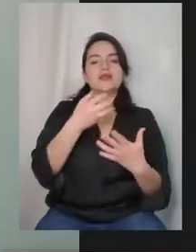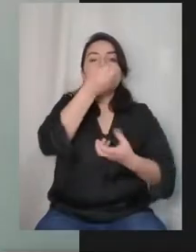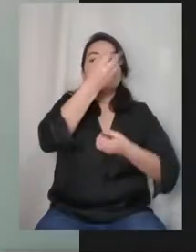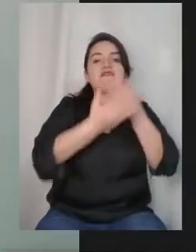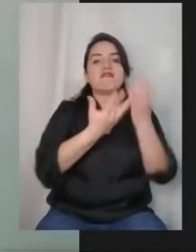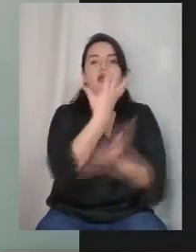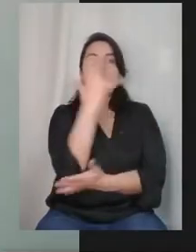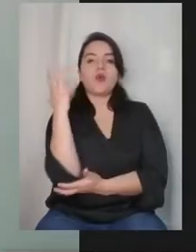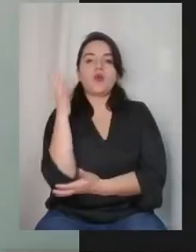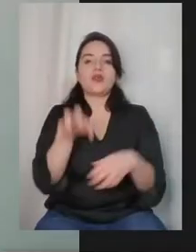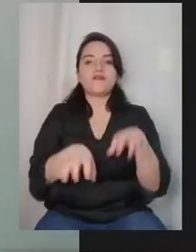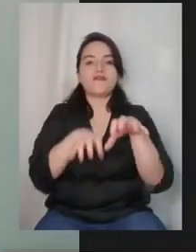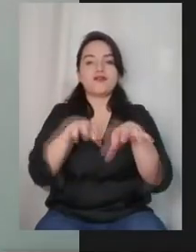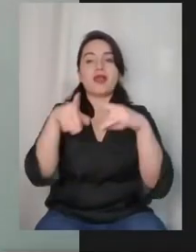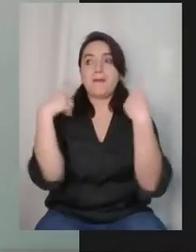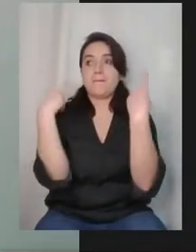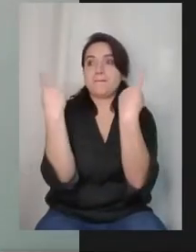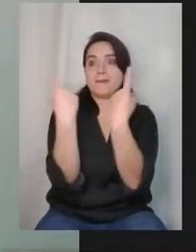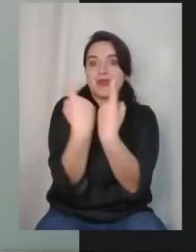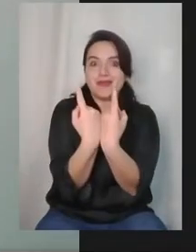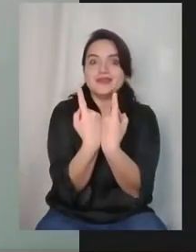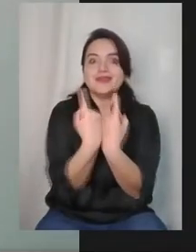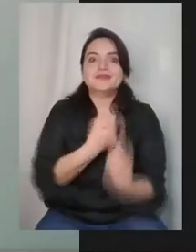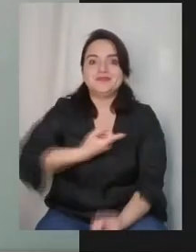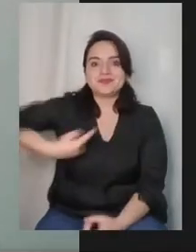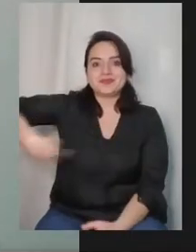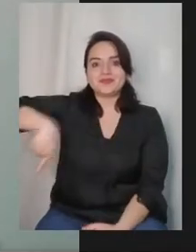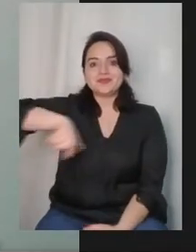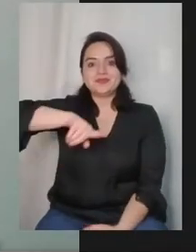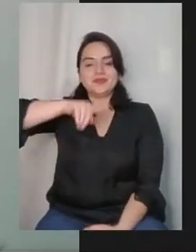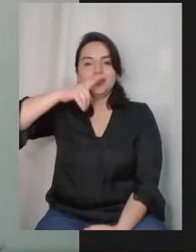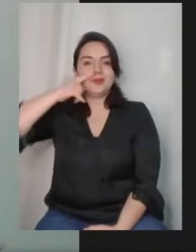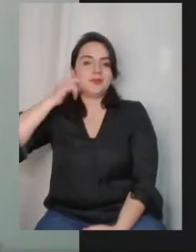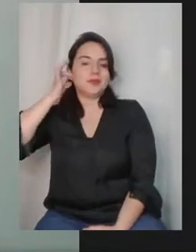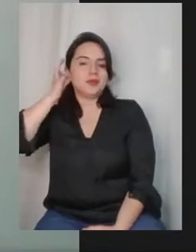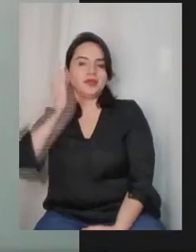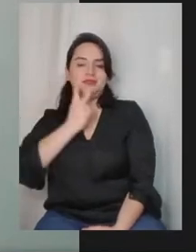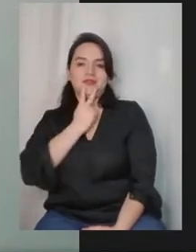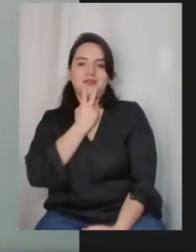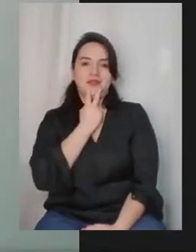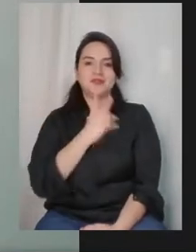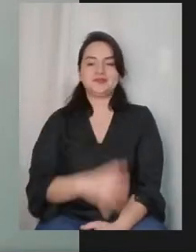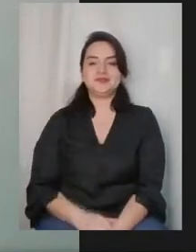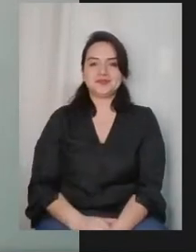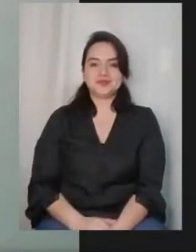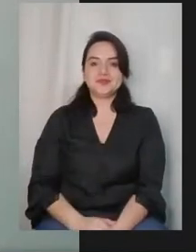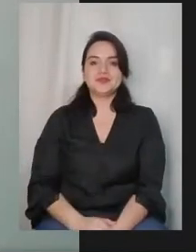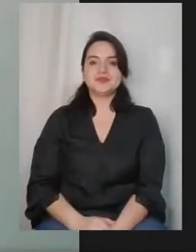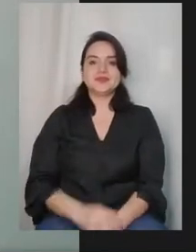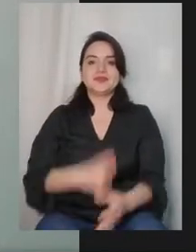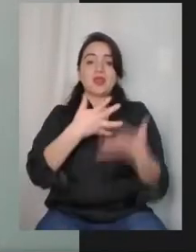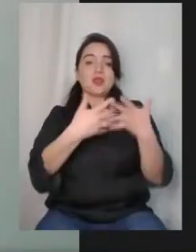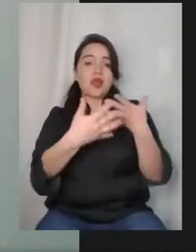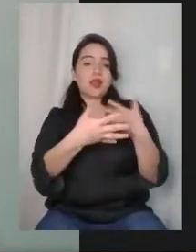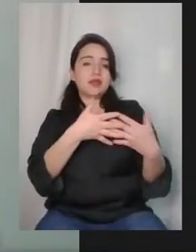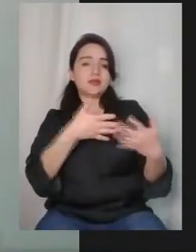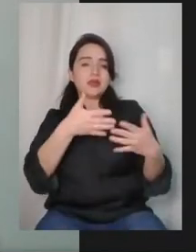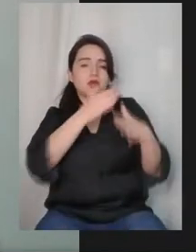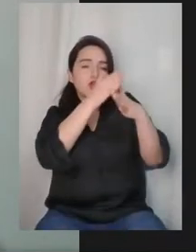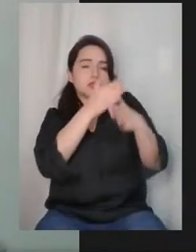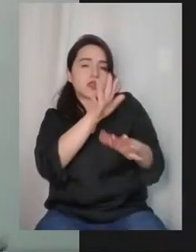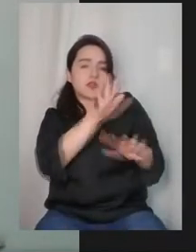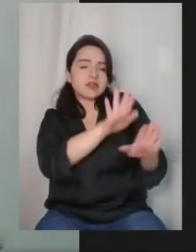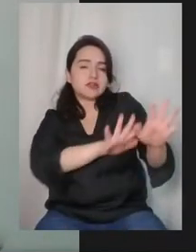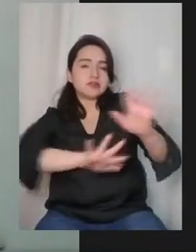en el ecosistema donde nosotras y nosotros habitamos. ¿Para qué decir la conservación, la protección a la biodiversidad, los